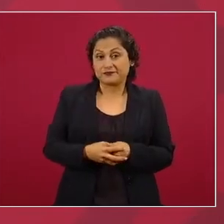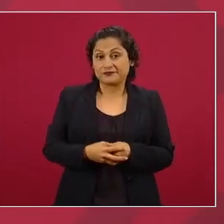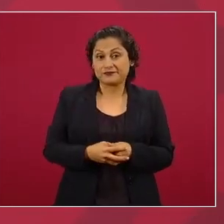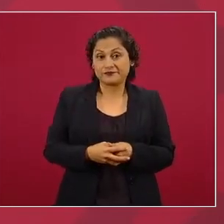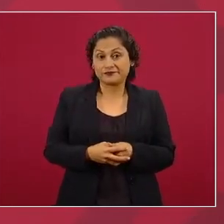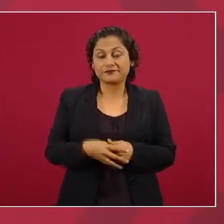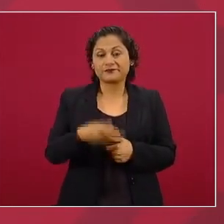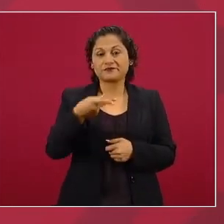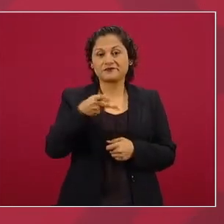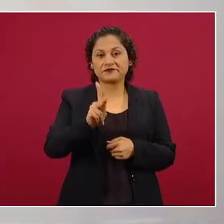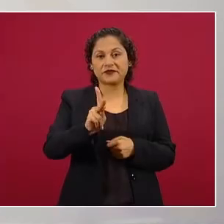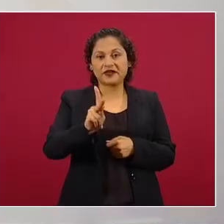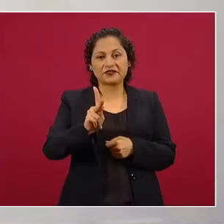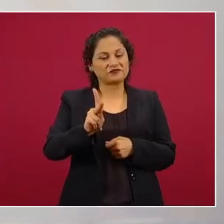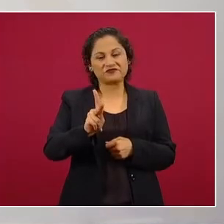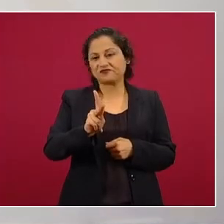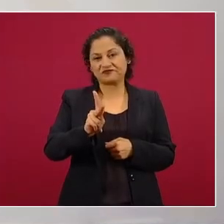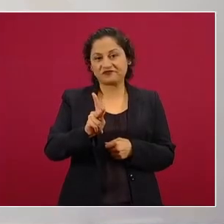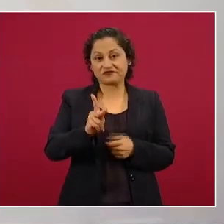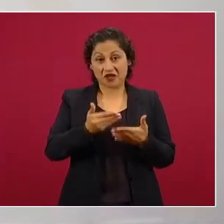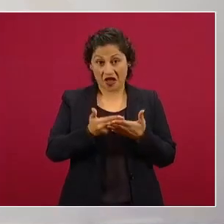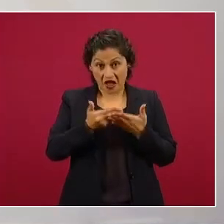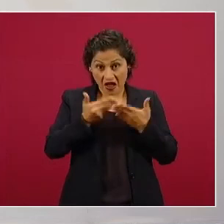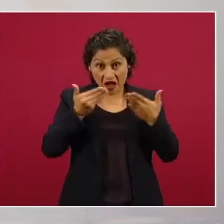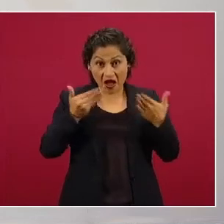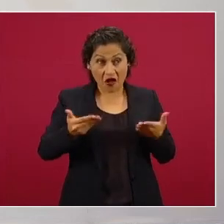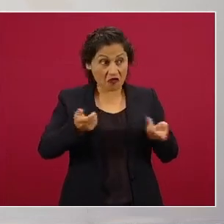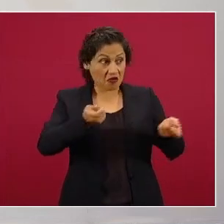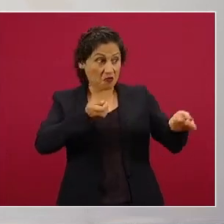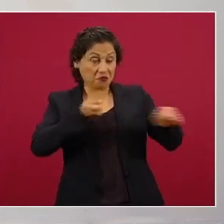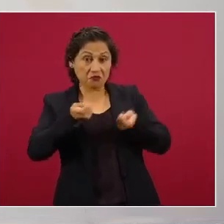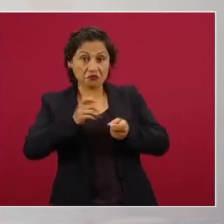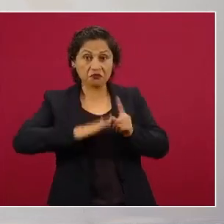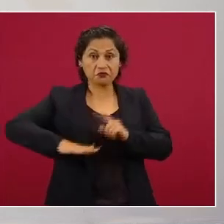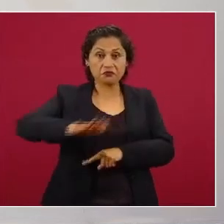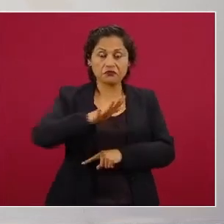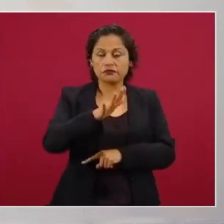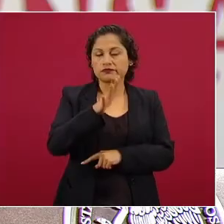Y ya no es así, ya esto cambió completamente.